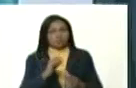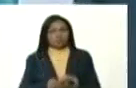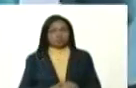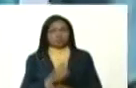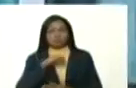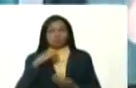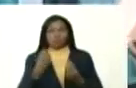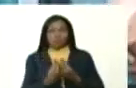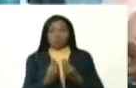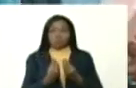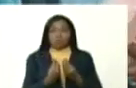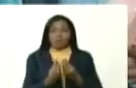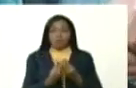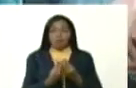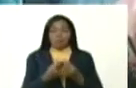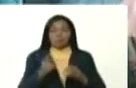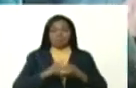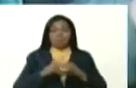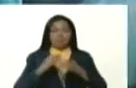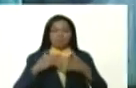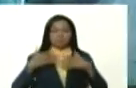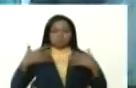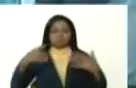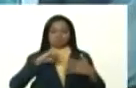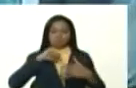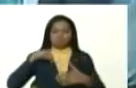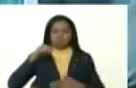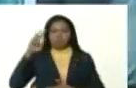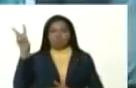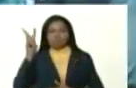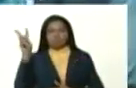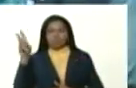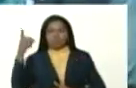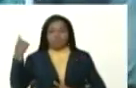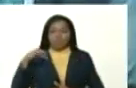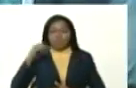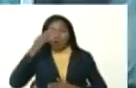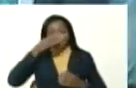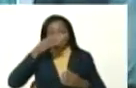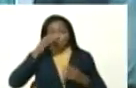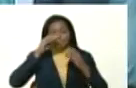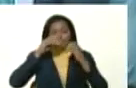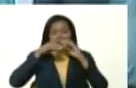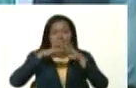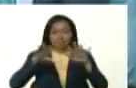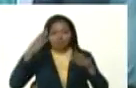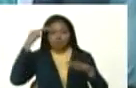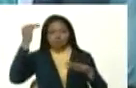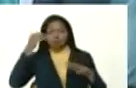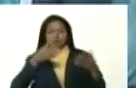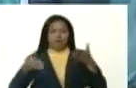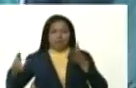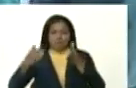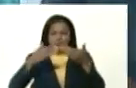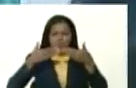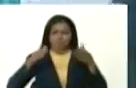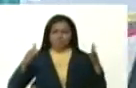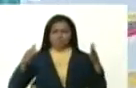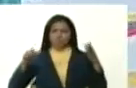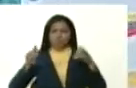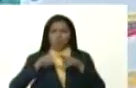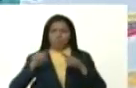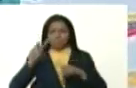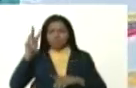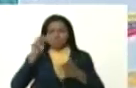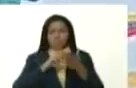Estamos en un tiempo grande para Venezuela. Tenemos las bendiciones de Dios. Y el camino está abierto para que